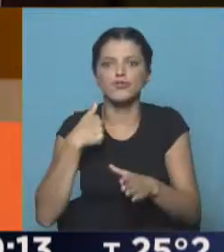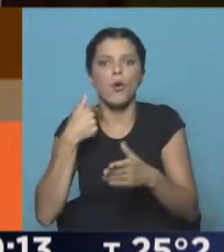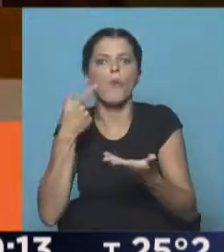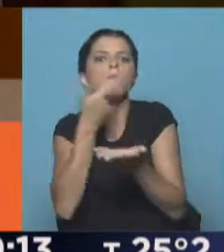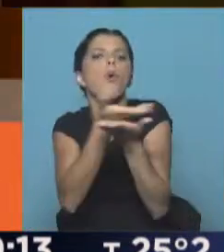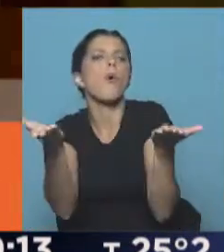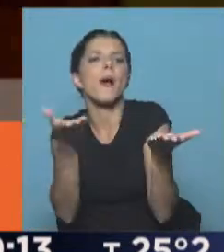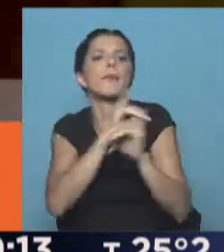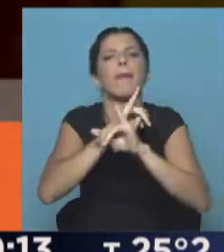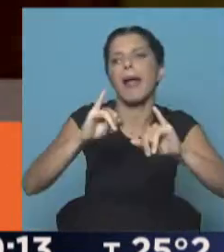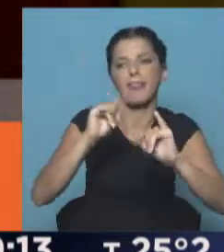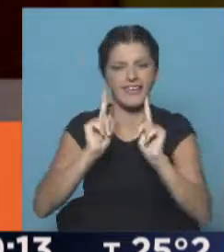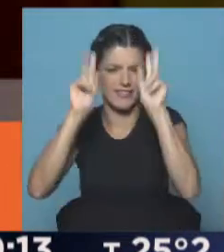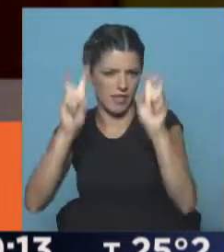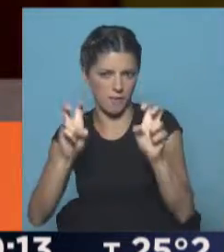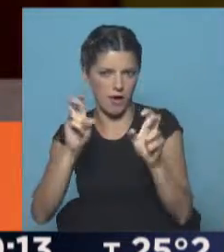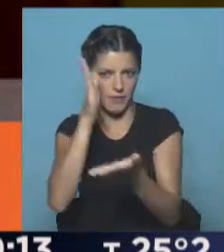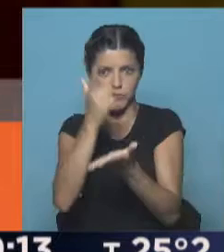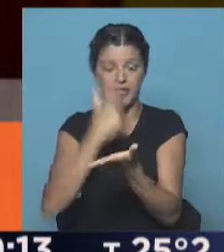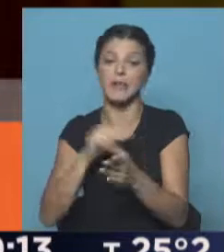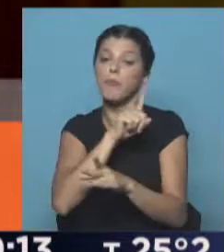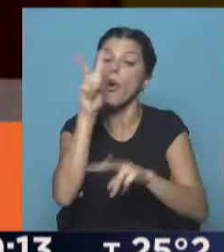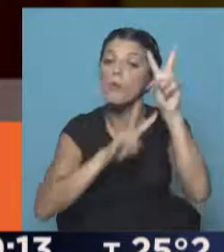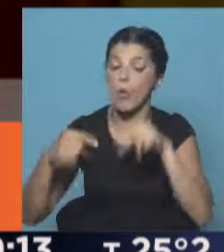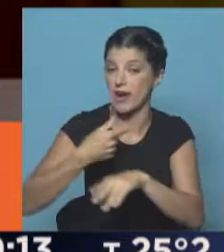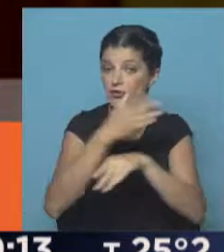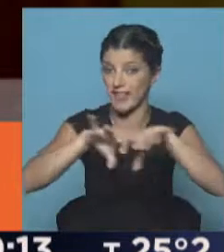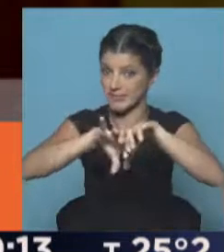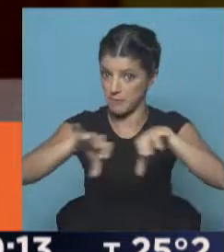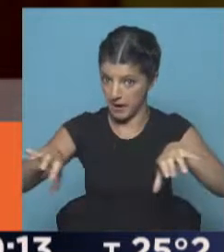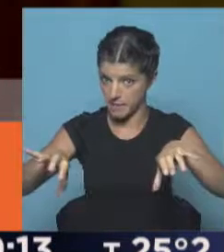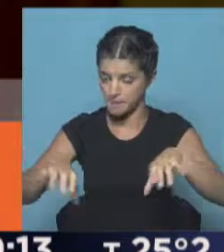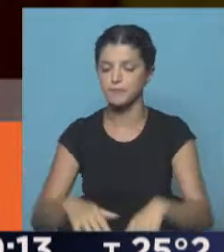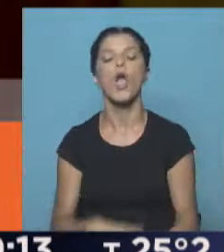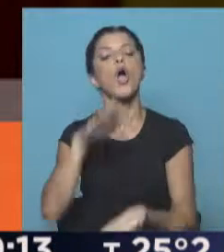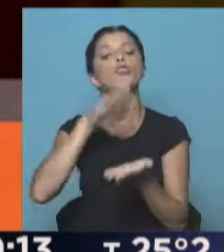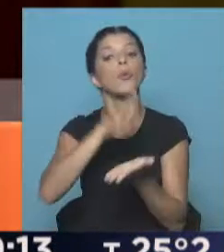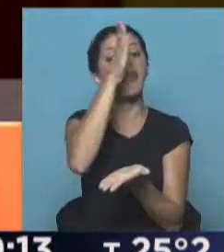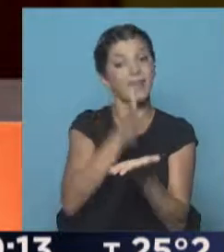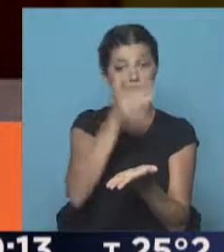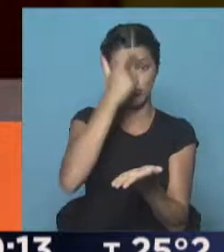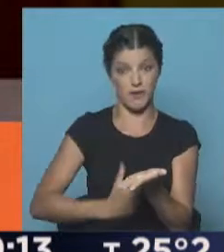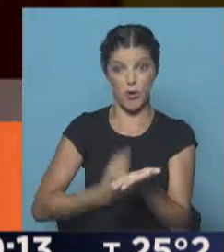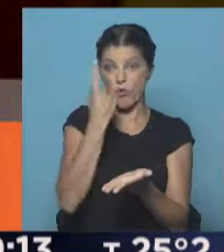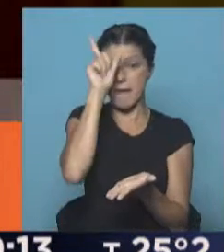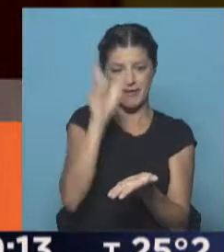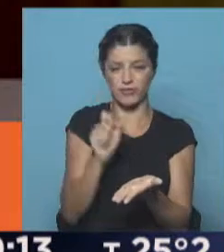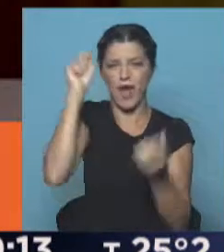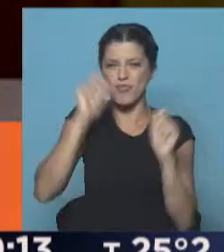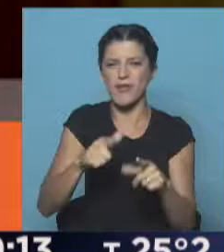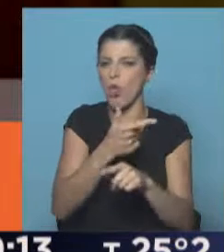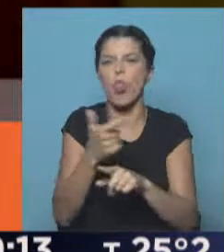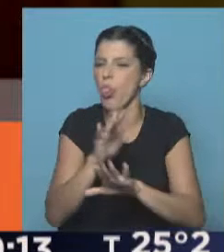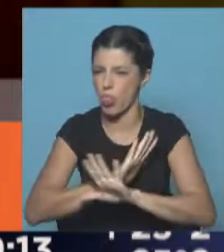eso, ni tampoco he tratado de dividir la sociedad. Yo creo que en materia de derechos humanos no hay dueños, ni la